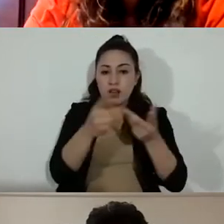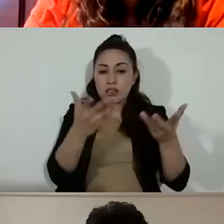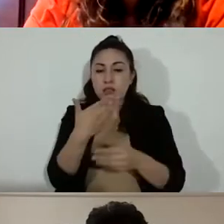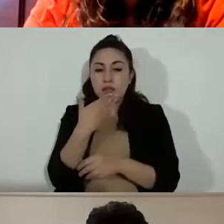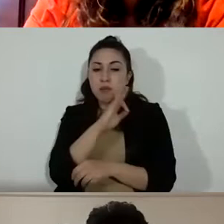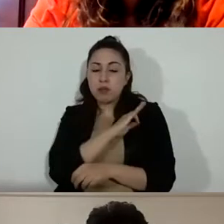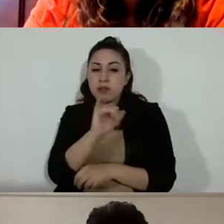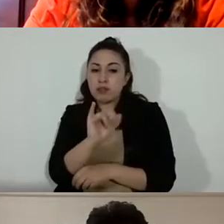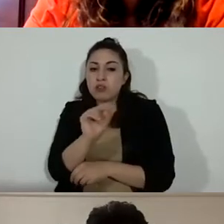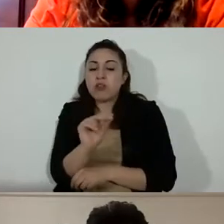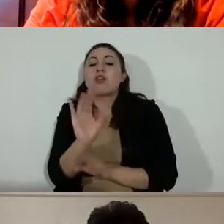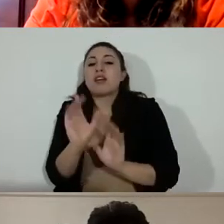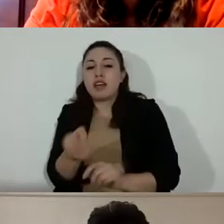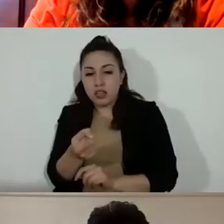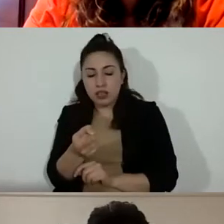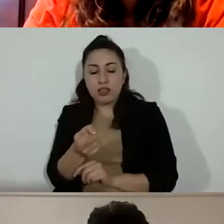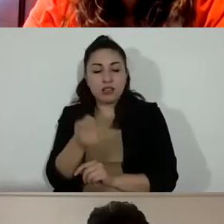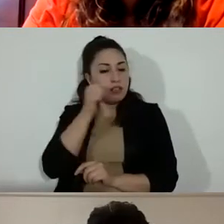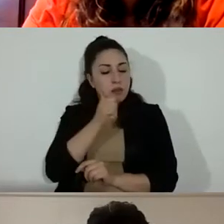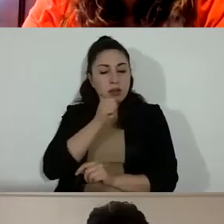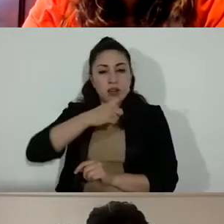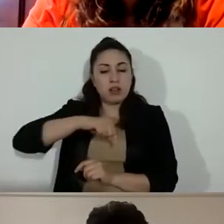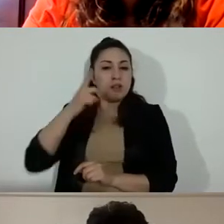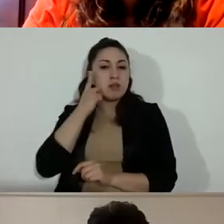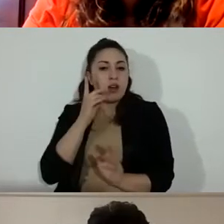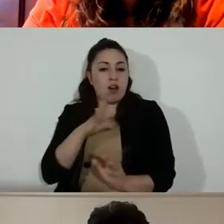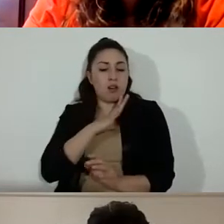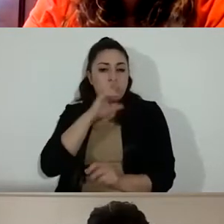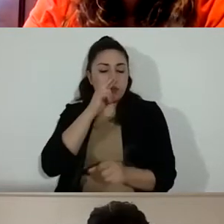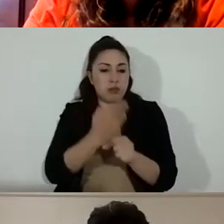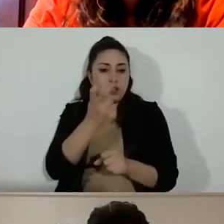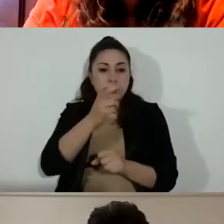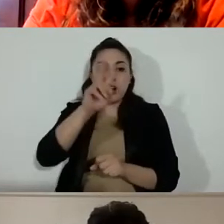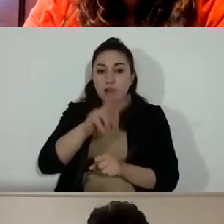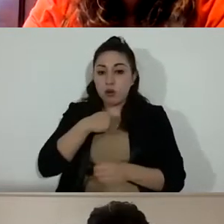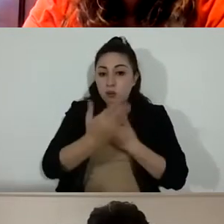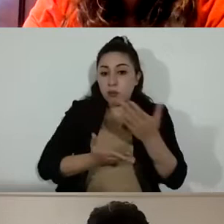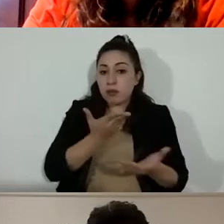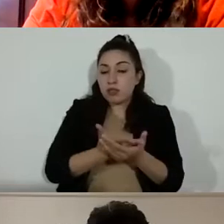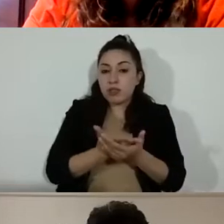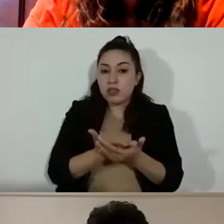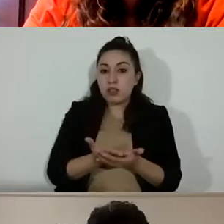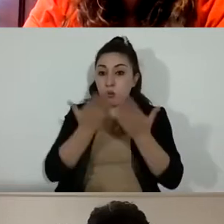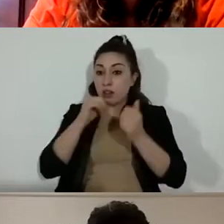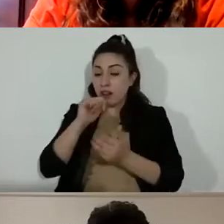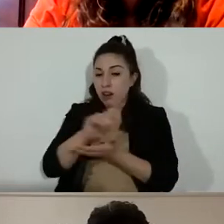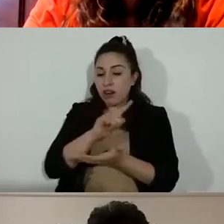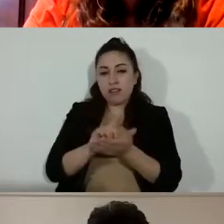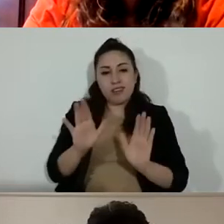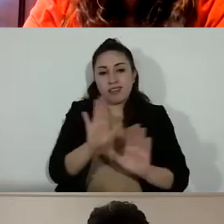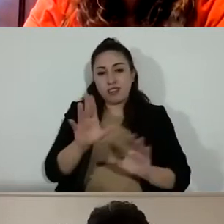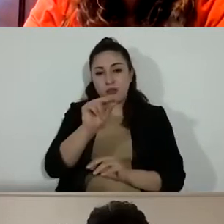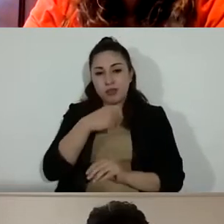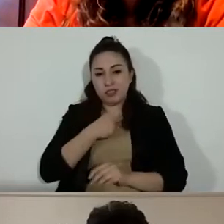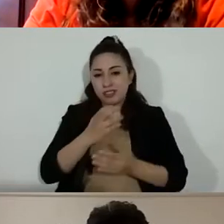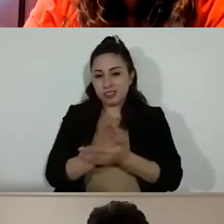demás atribuciones que como legisladoras y legisladores tenemos. No nos atreveríamos a proponer algo que no está en la ley. Entonces, por eso es